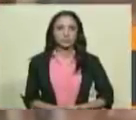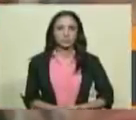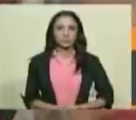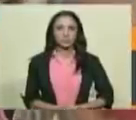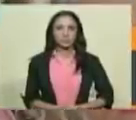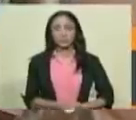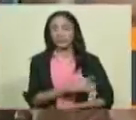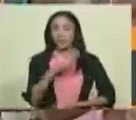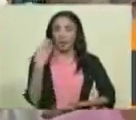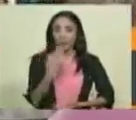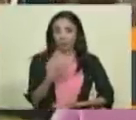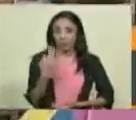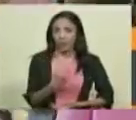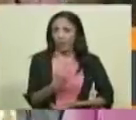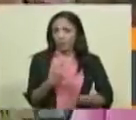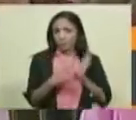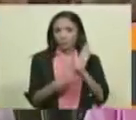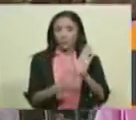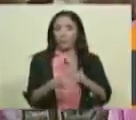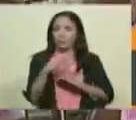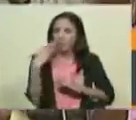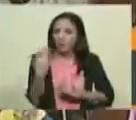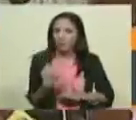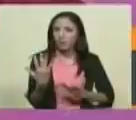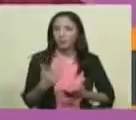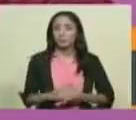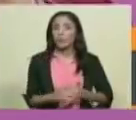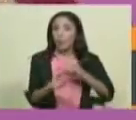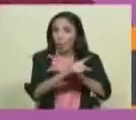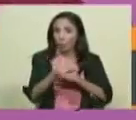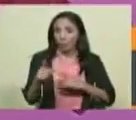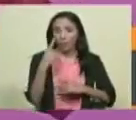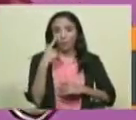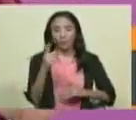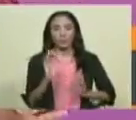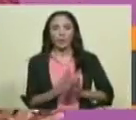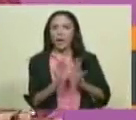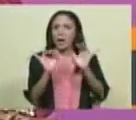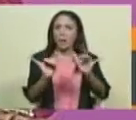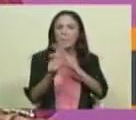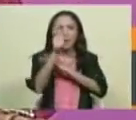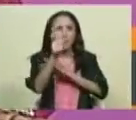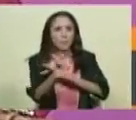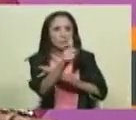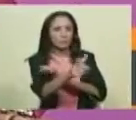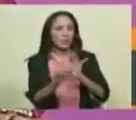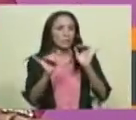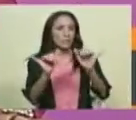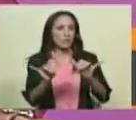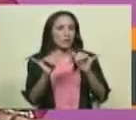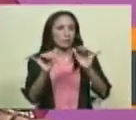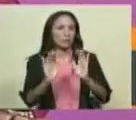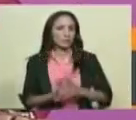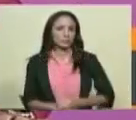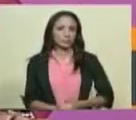Esa es la verdad. Y ustedes ven, al final son los mismos.